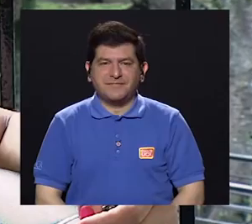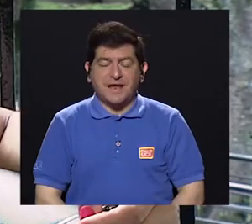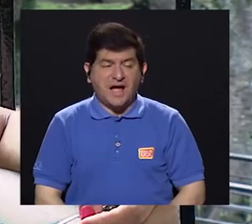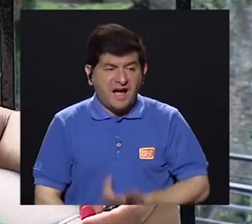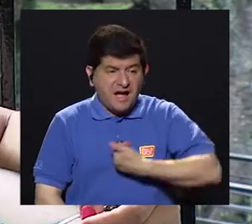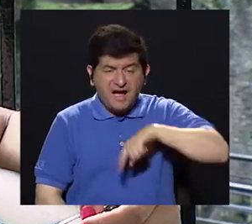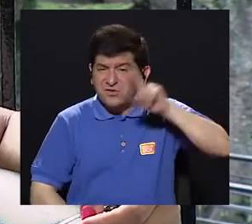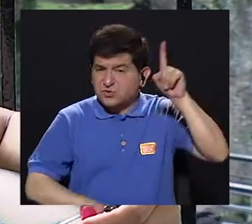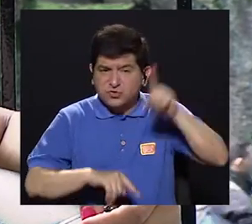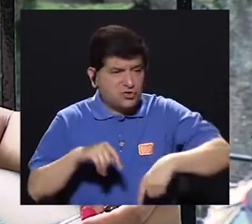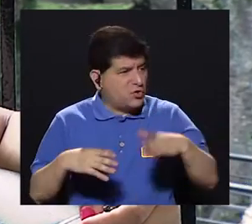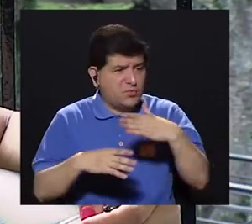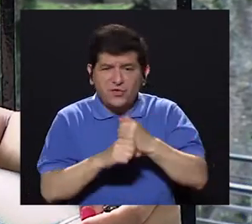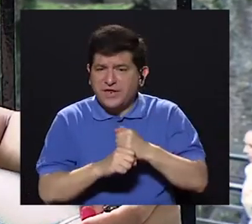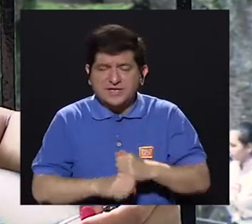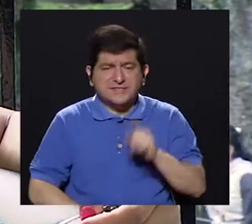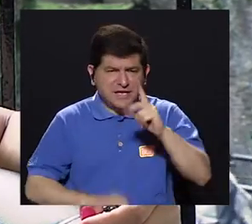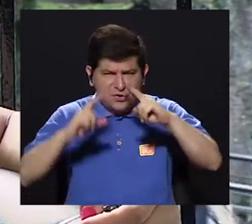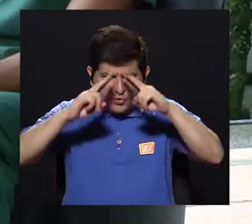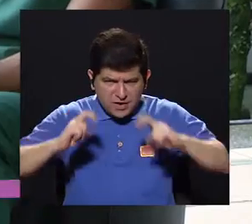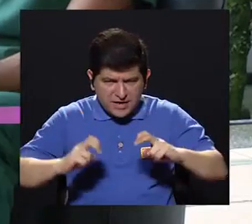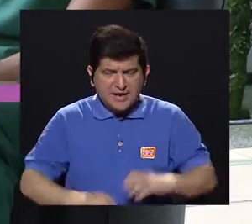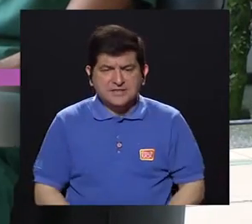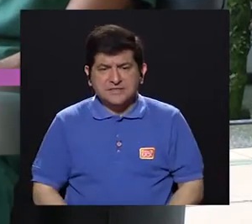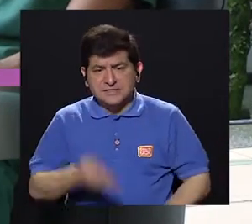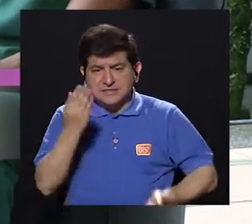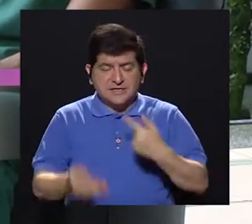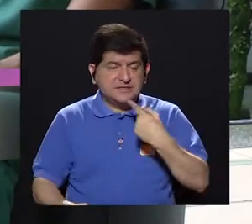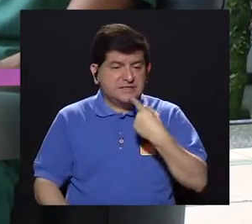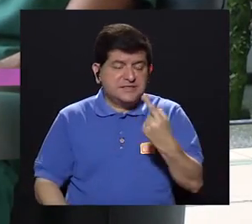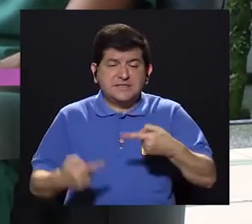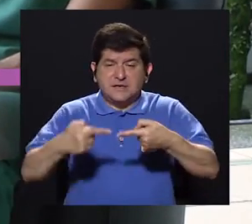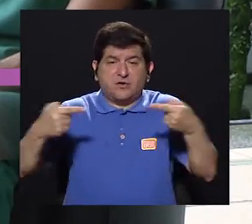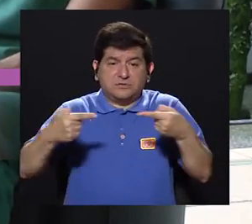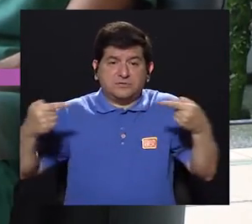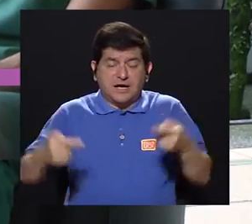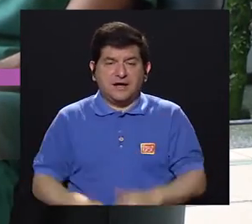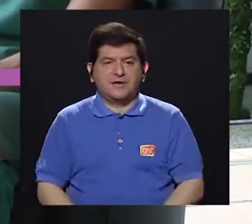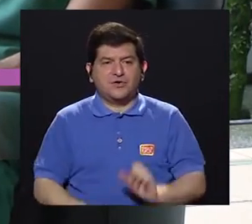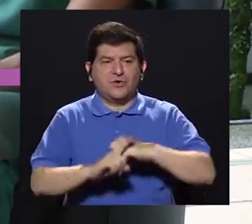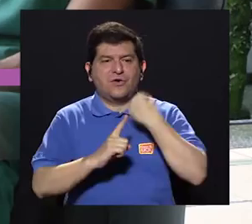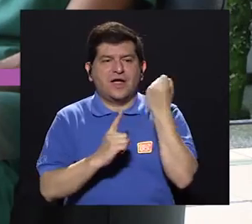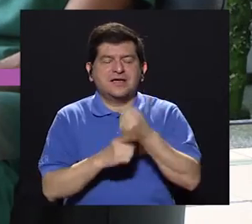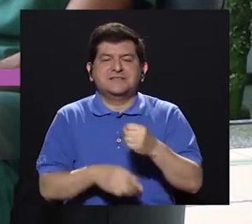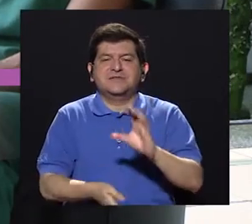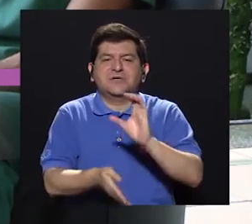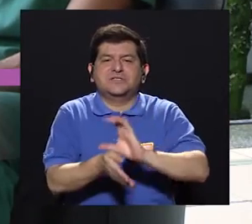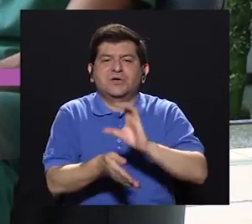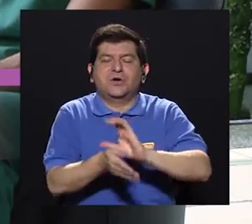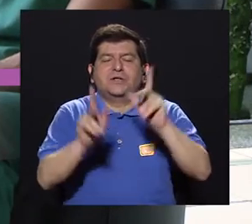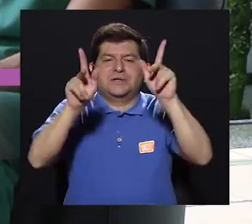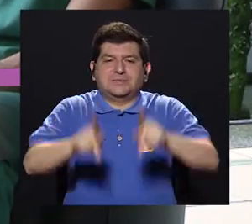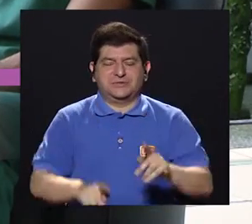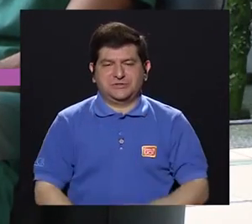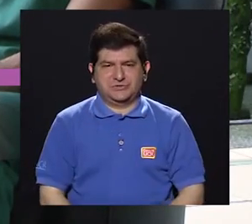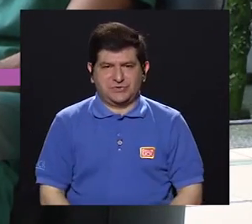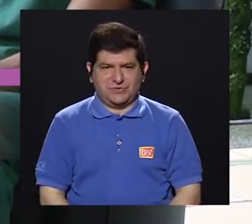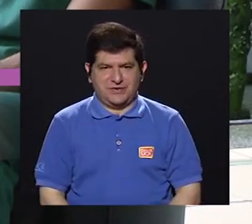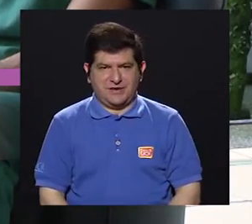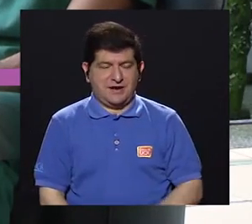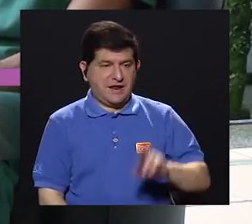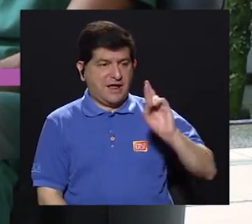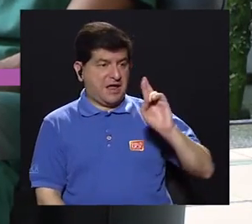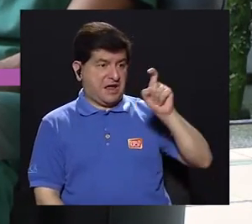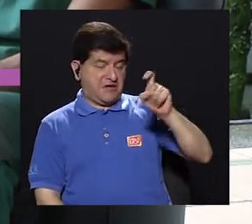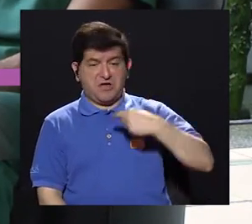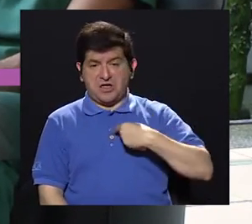En cuanto a si no podemos realizar un examen o no que esté contraindicado, tiene que ver más con la condición clínica del paciente. O sea, la